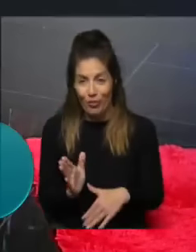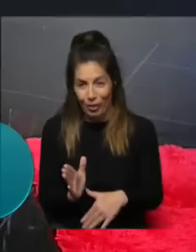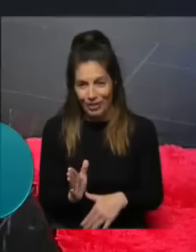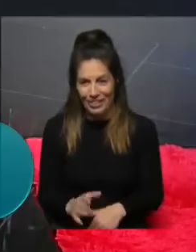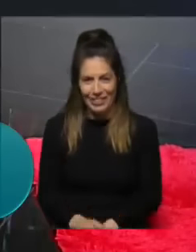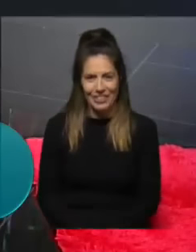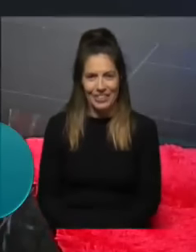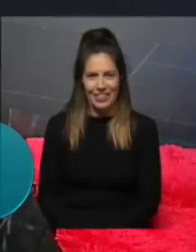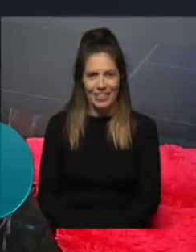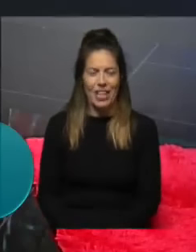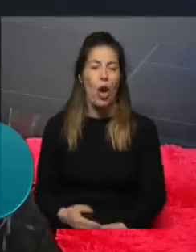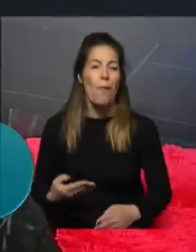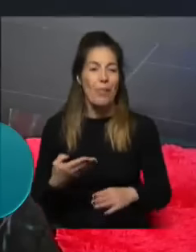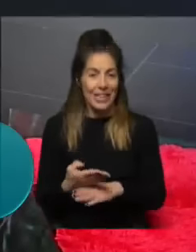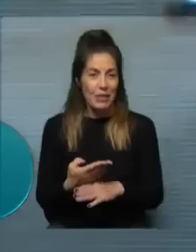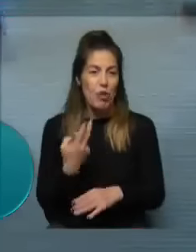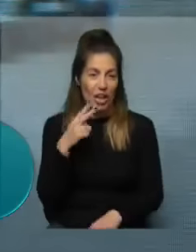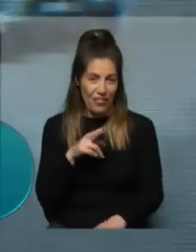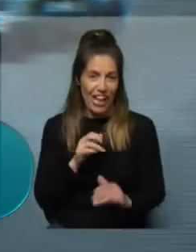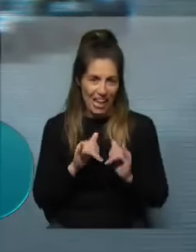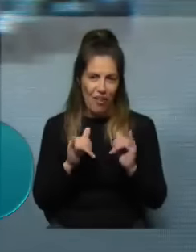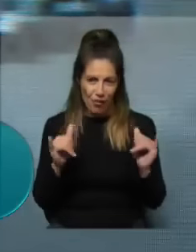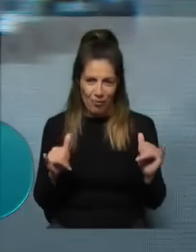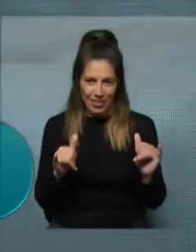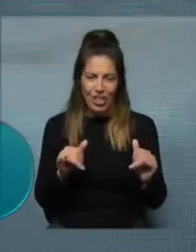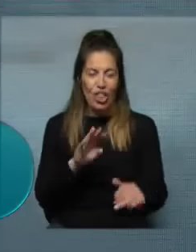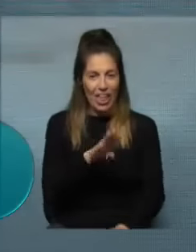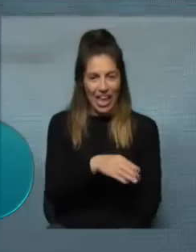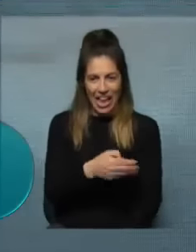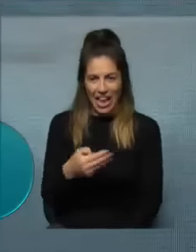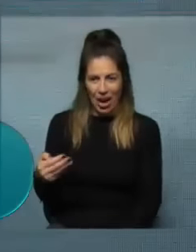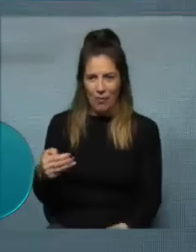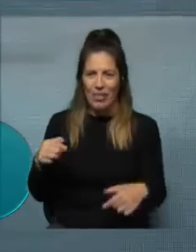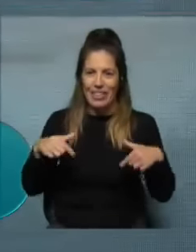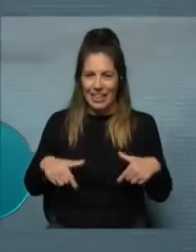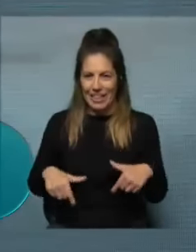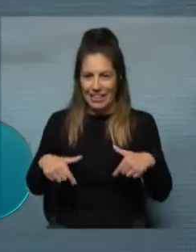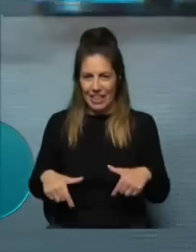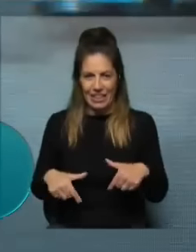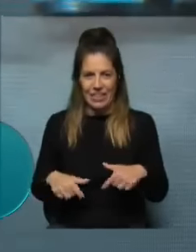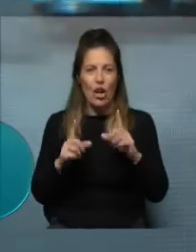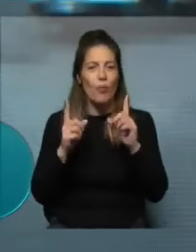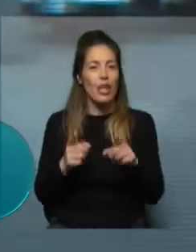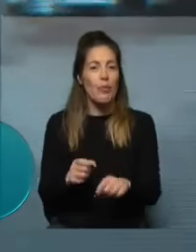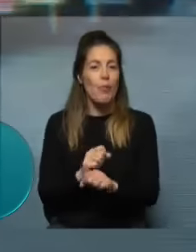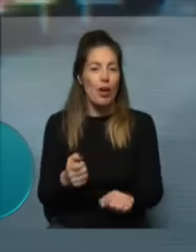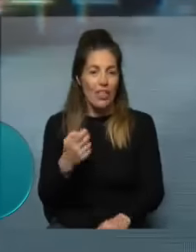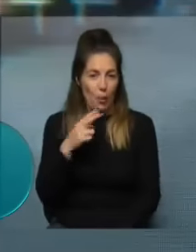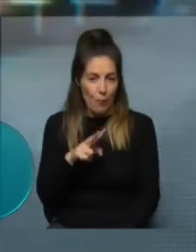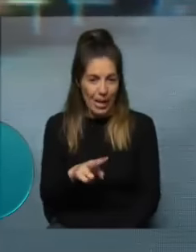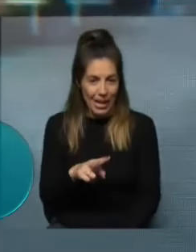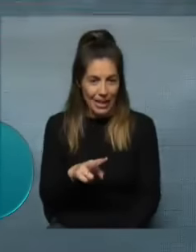No, pedimos obviamente que chequeen esta información, tanto en la página web de la Intendencia de Montevideo, como también pueden ver allí en